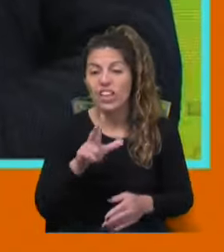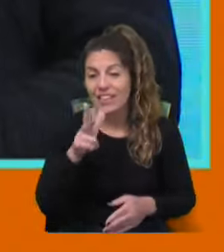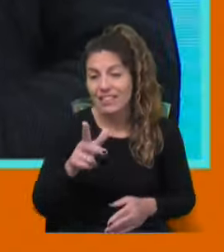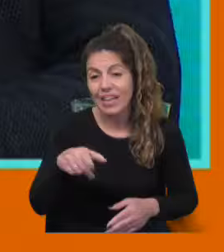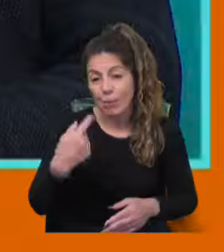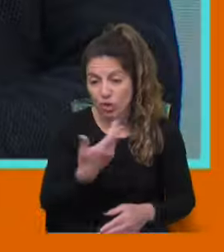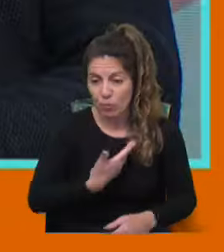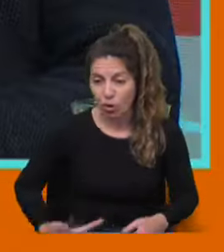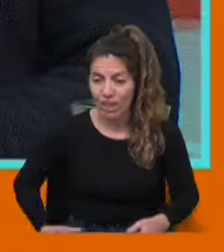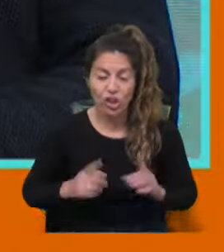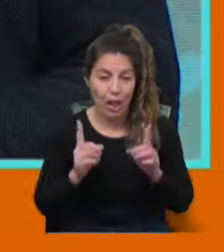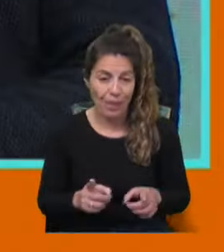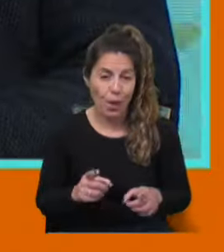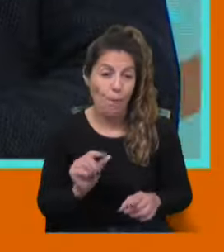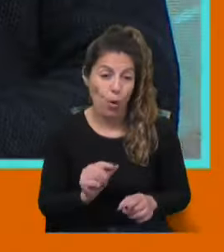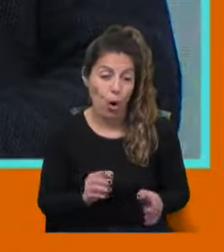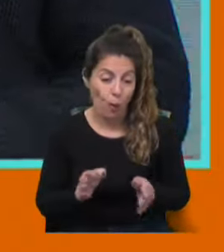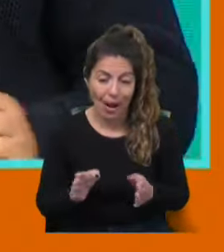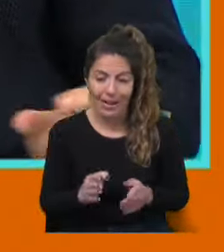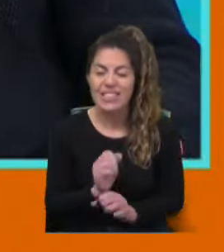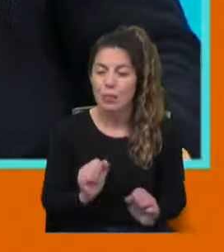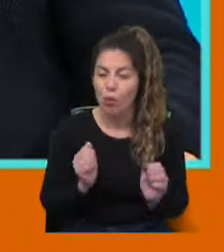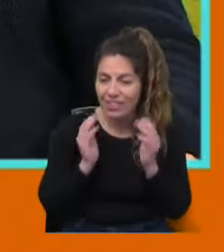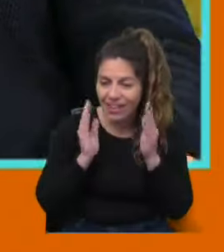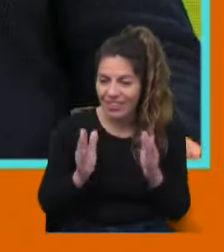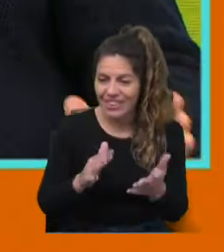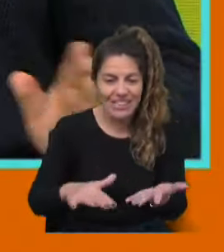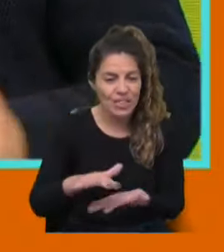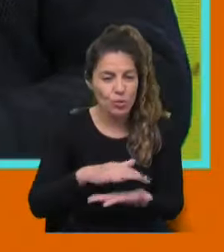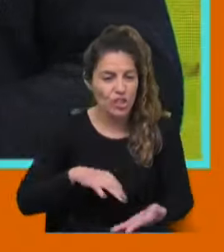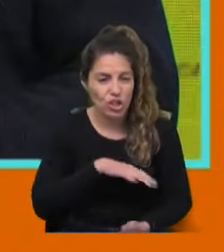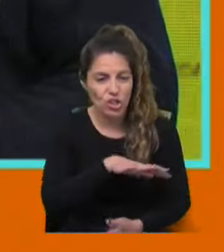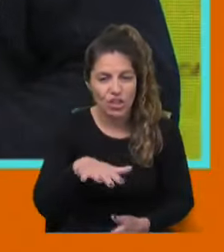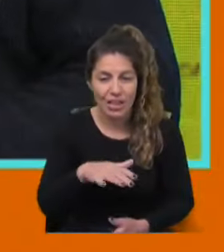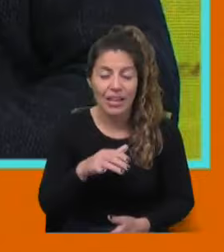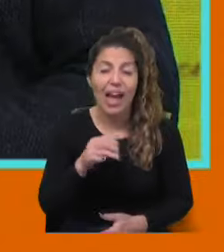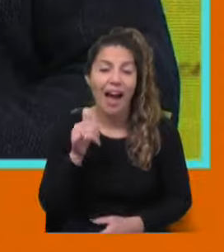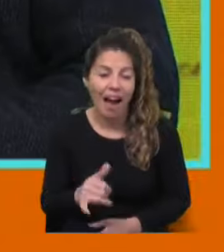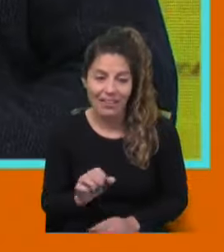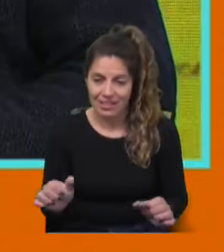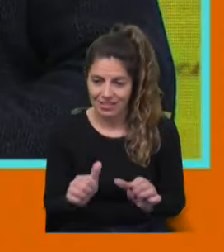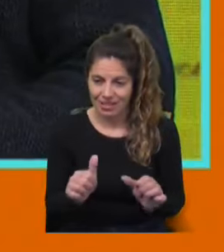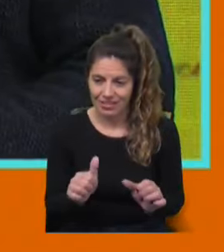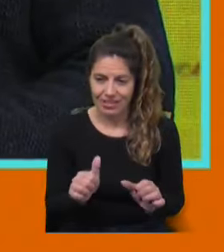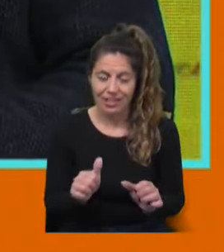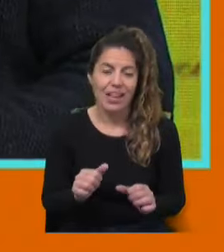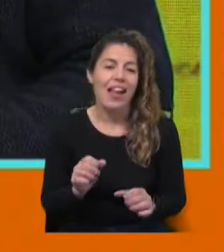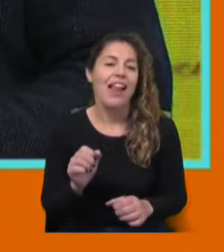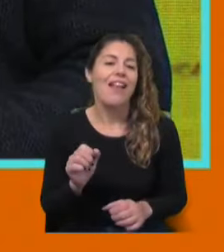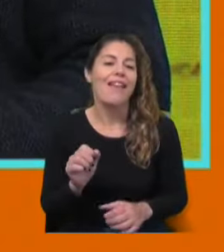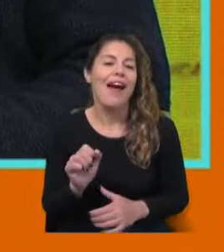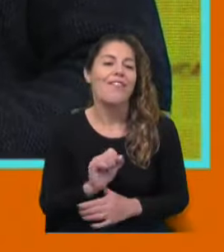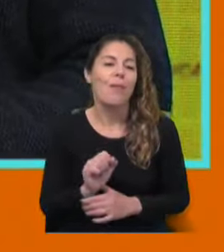sea. Uh-huh. ¿Se pueden atender situaciones sociales importantes? Es decir, la famosa pregunta,